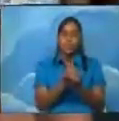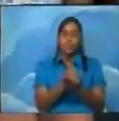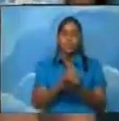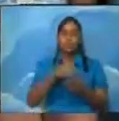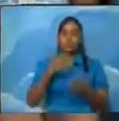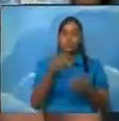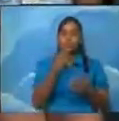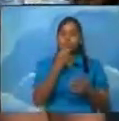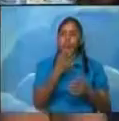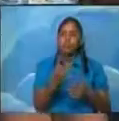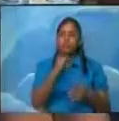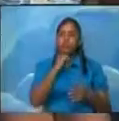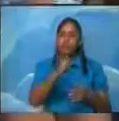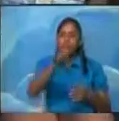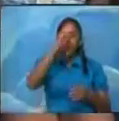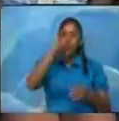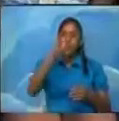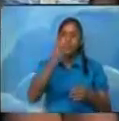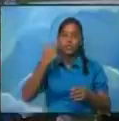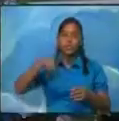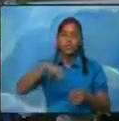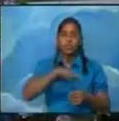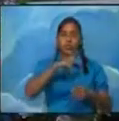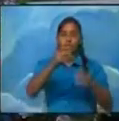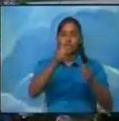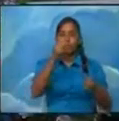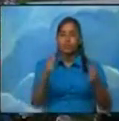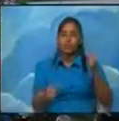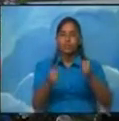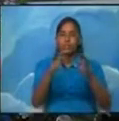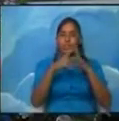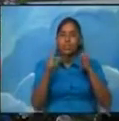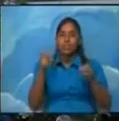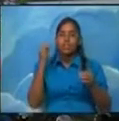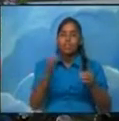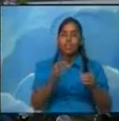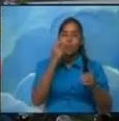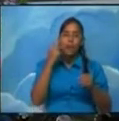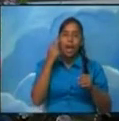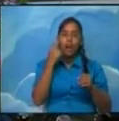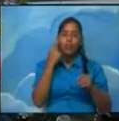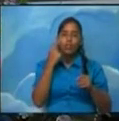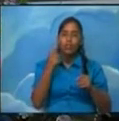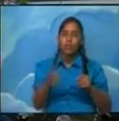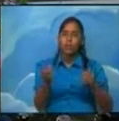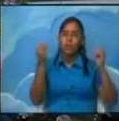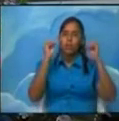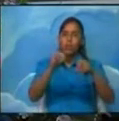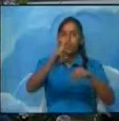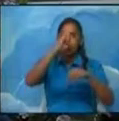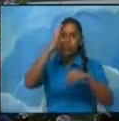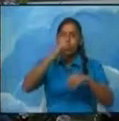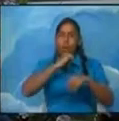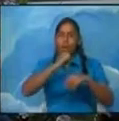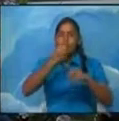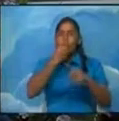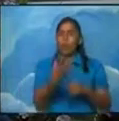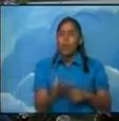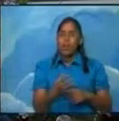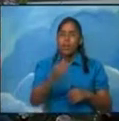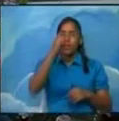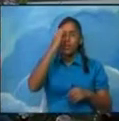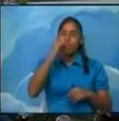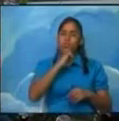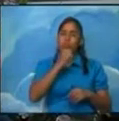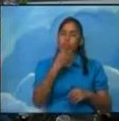¡Qué bueno es Dios! En nuestros vehículos siempre acostumbramos a colocar Dios es bueno, Dios es